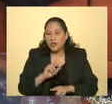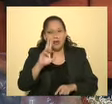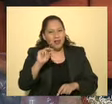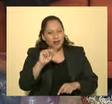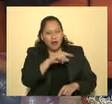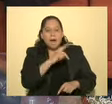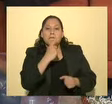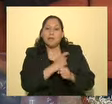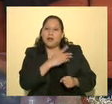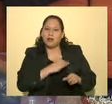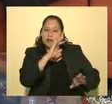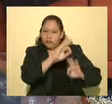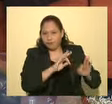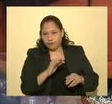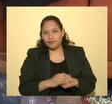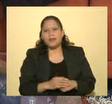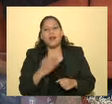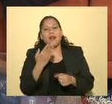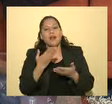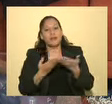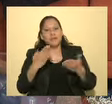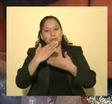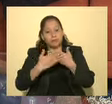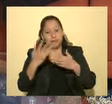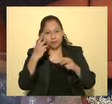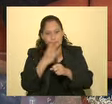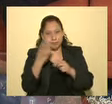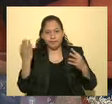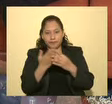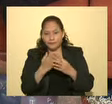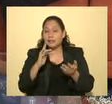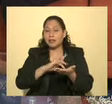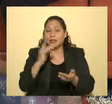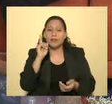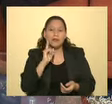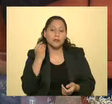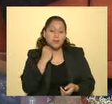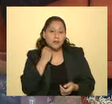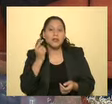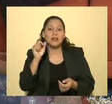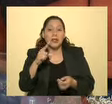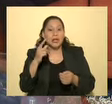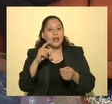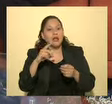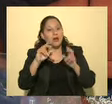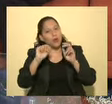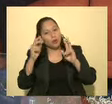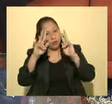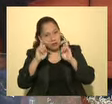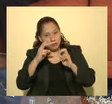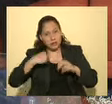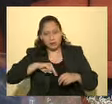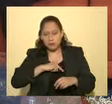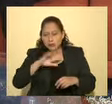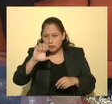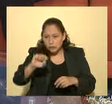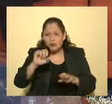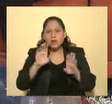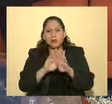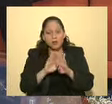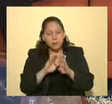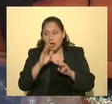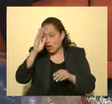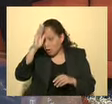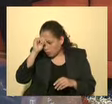gracias. Nos vamos a una segunda parte. Muchas gracias. Gracias por estar con nosotros. Y algo importante con lo que nos debemos de quedar es la perspectiva de